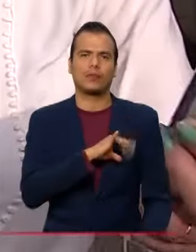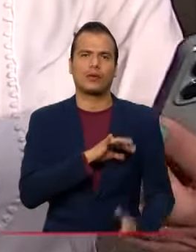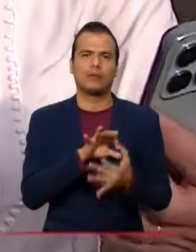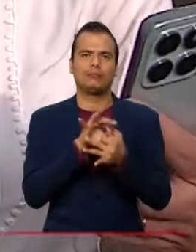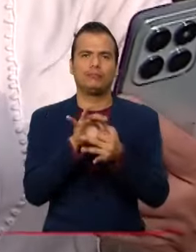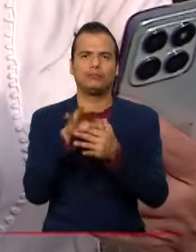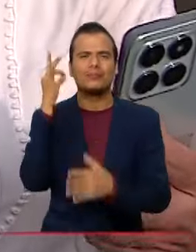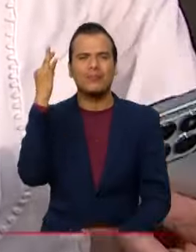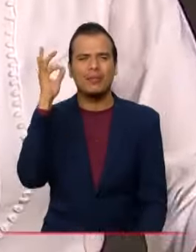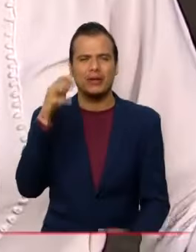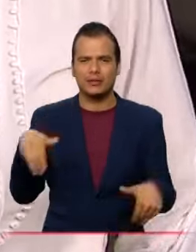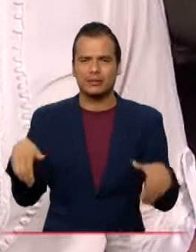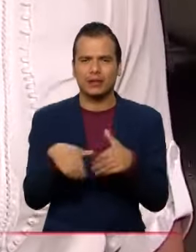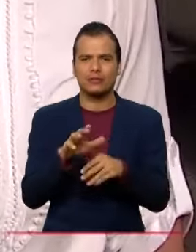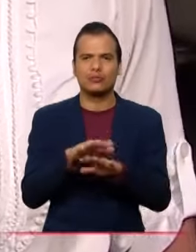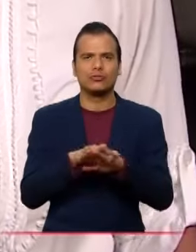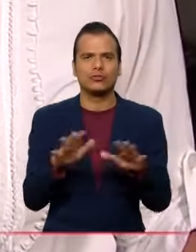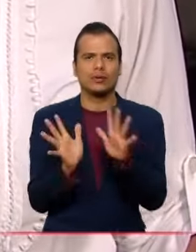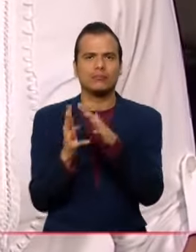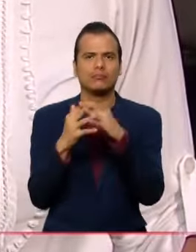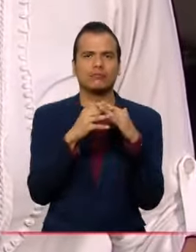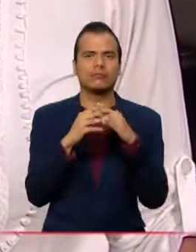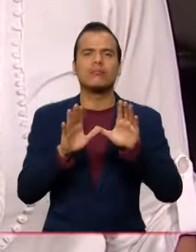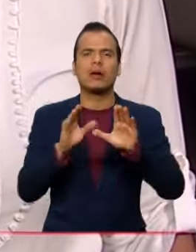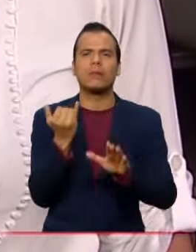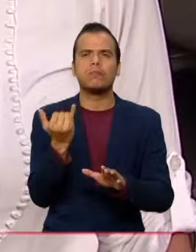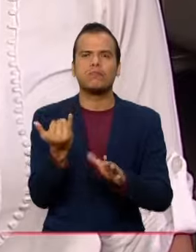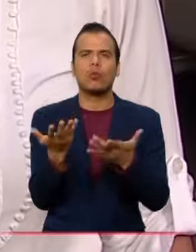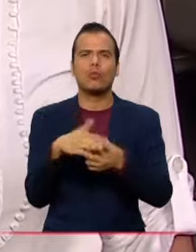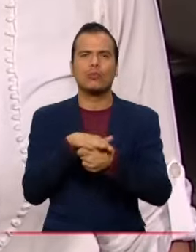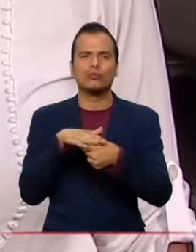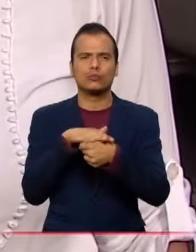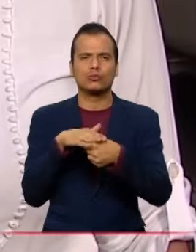esta jornada de paro de camioneros hoy en ese punto. Carmen, buenos días.